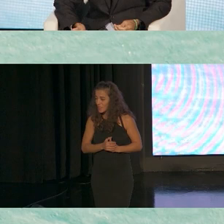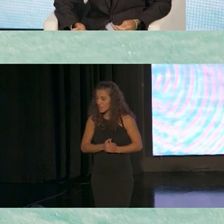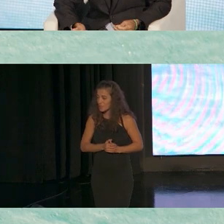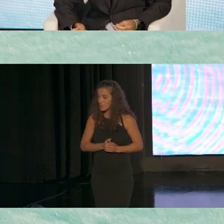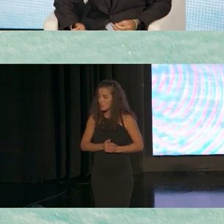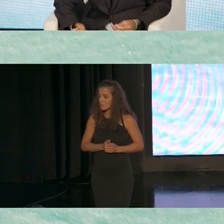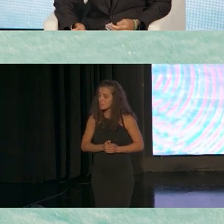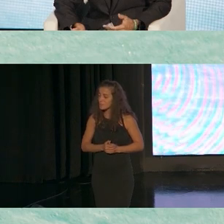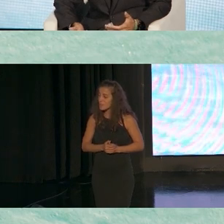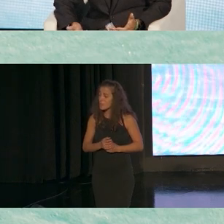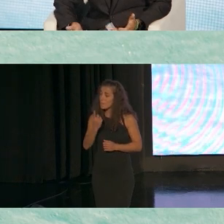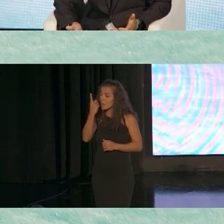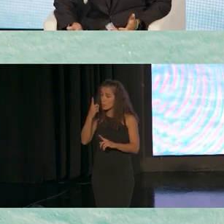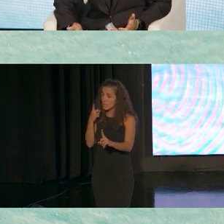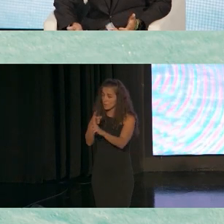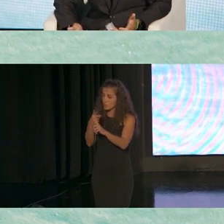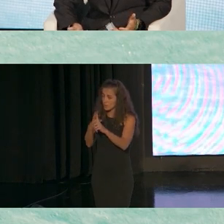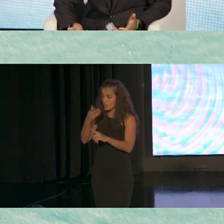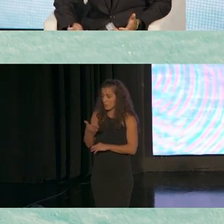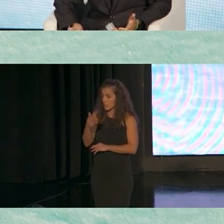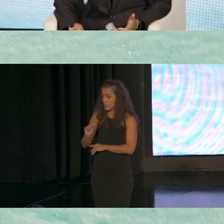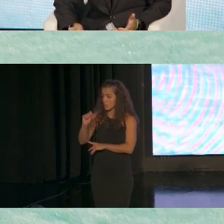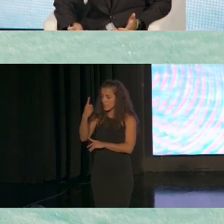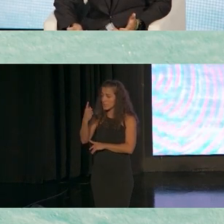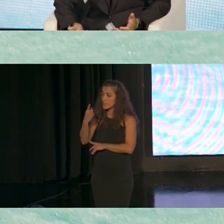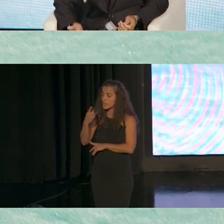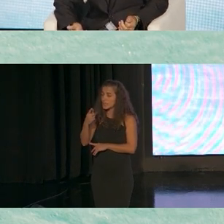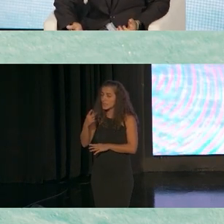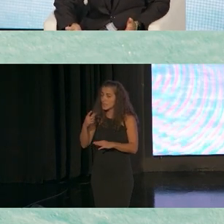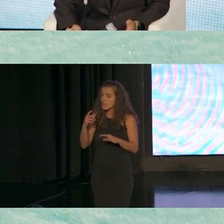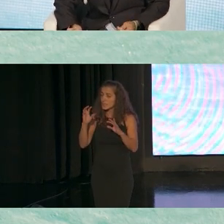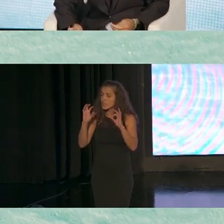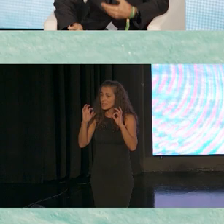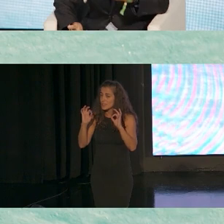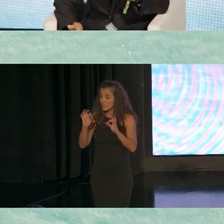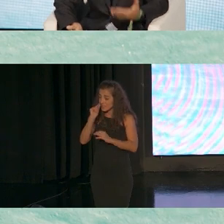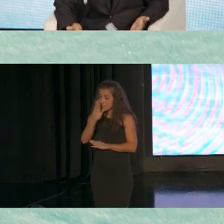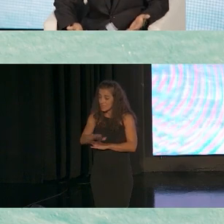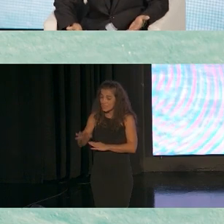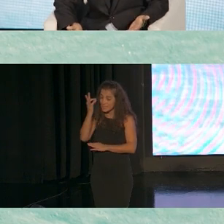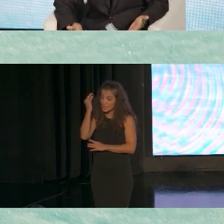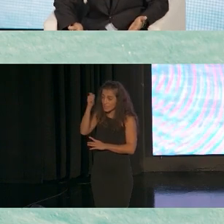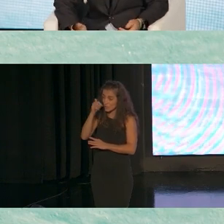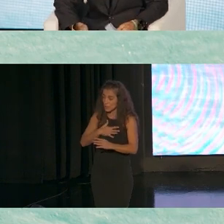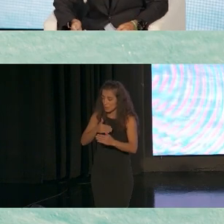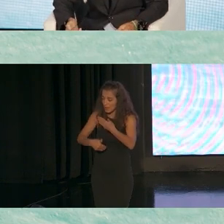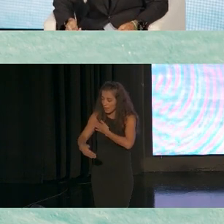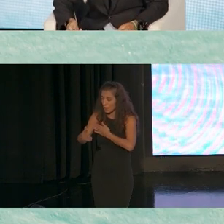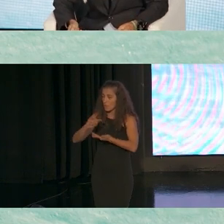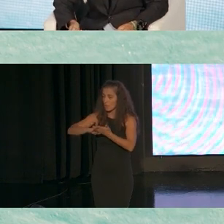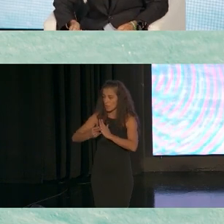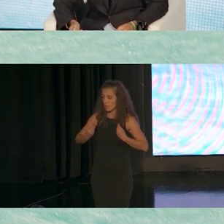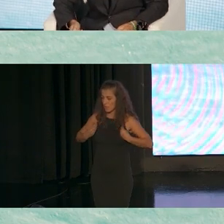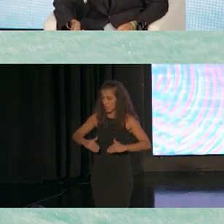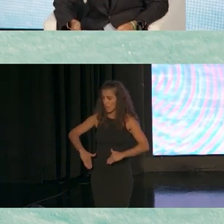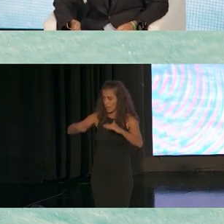supuesto una de las misiones más importantes que esos niños o niñas puedan realizar su proyecto de vida y